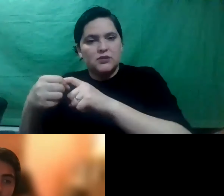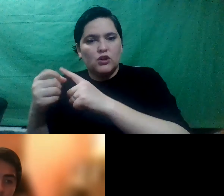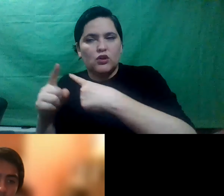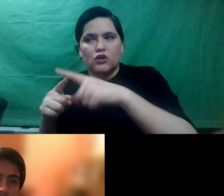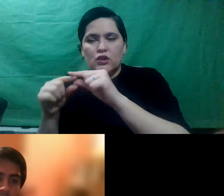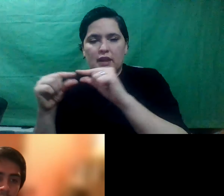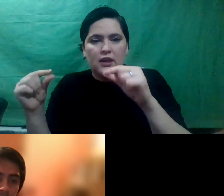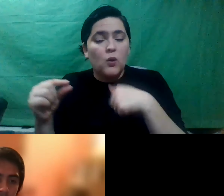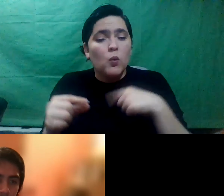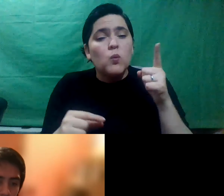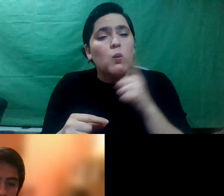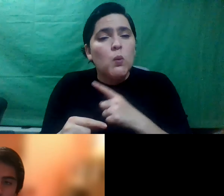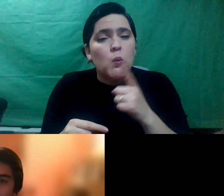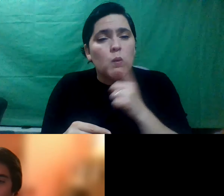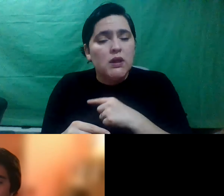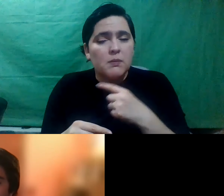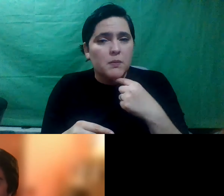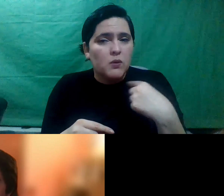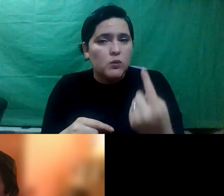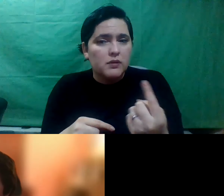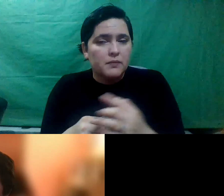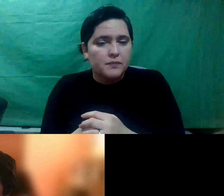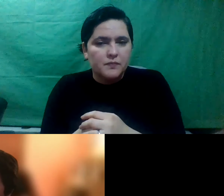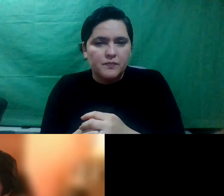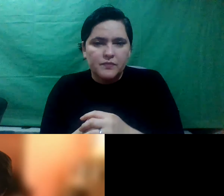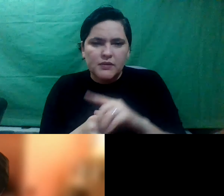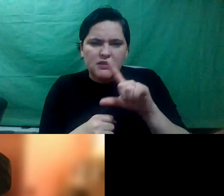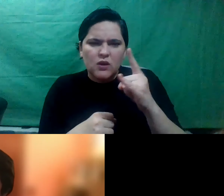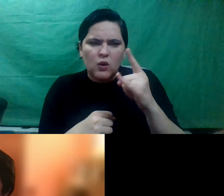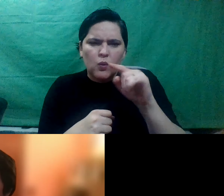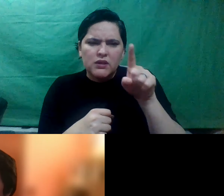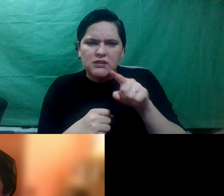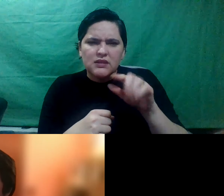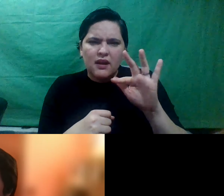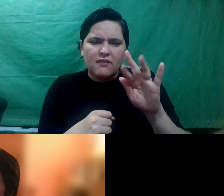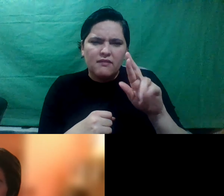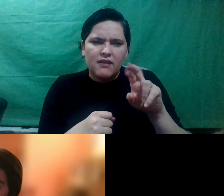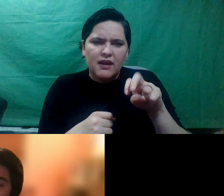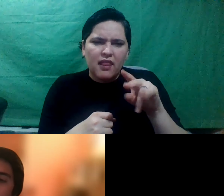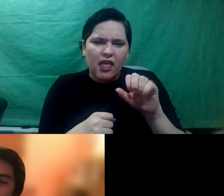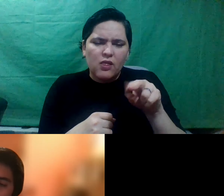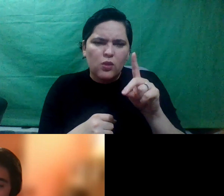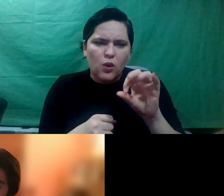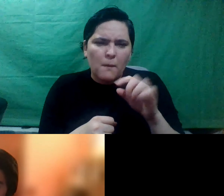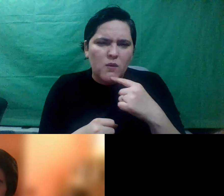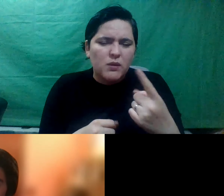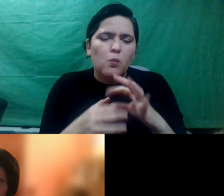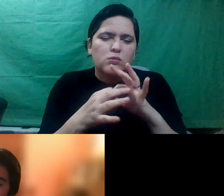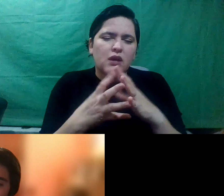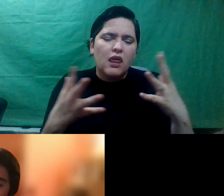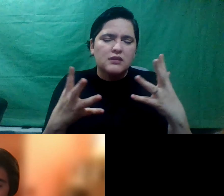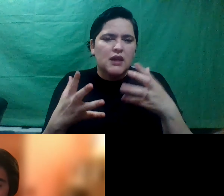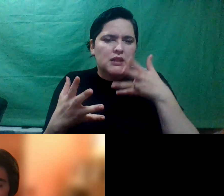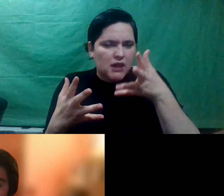leer la última pregunta de Luis Fernando Zúñiga. Dice, muchas gracias por la charla, demasiado interesante.